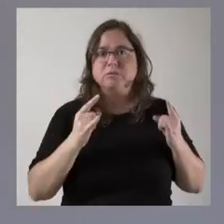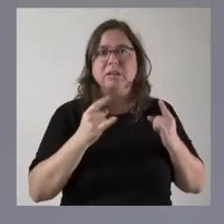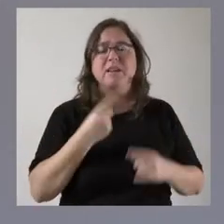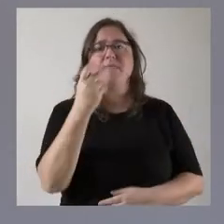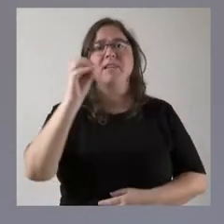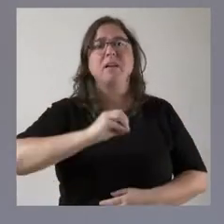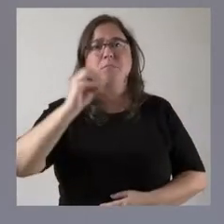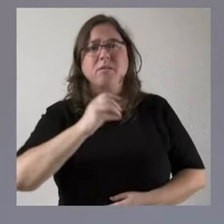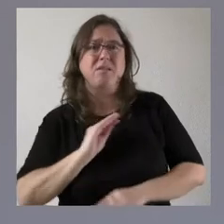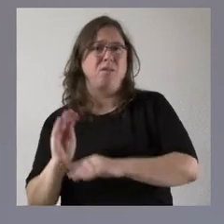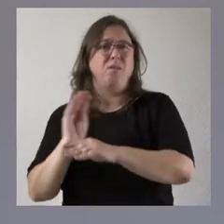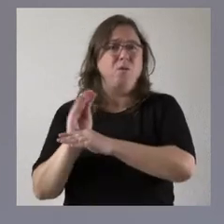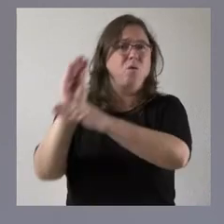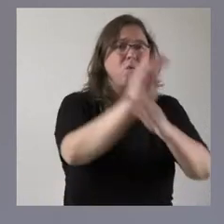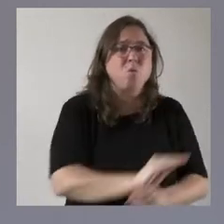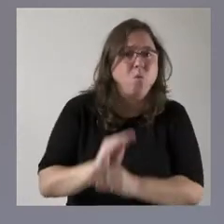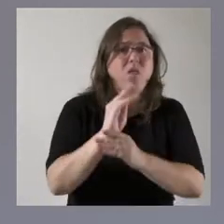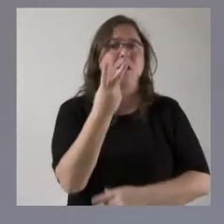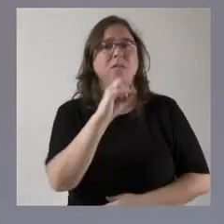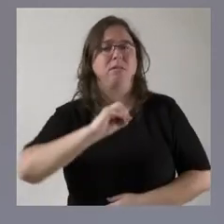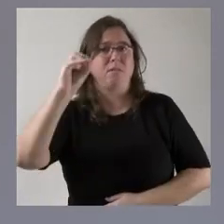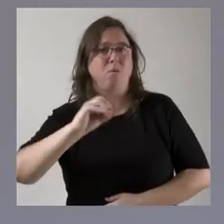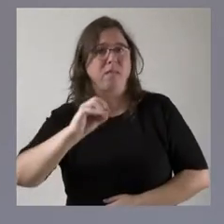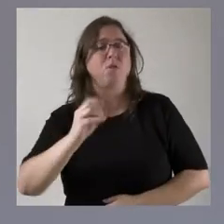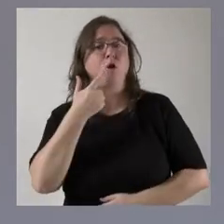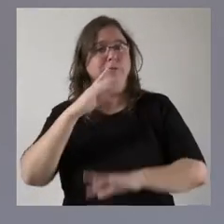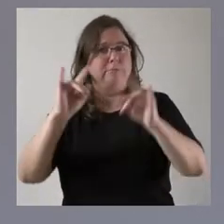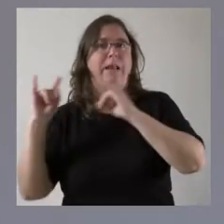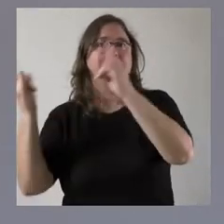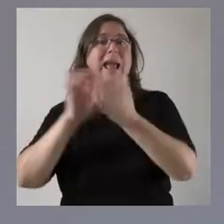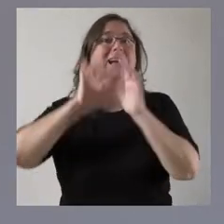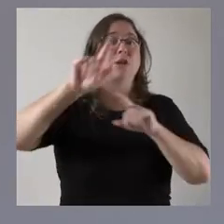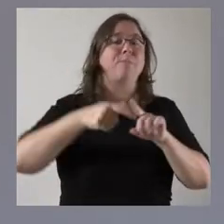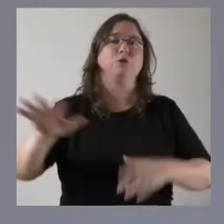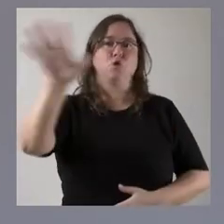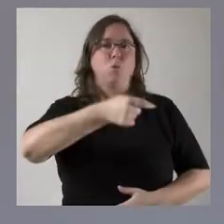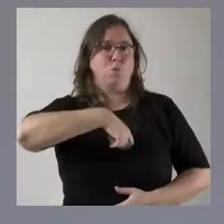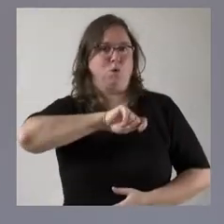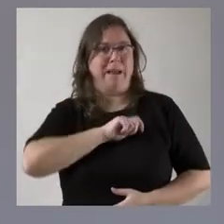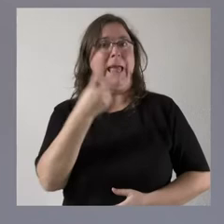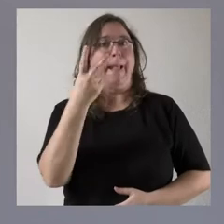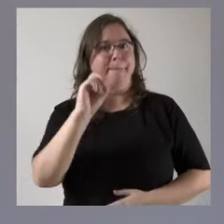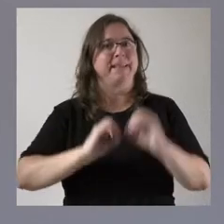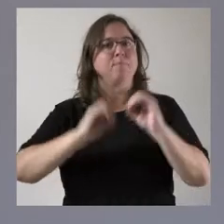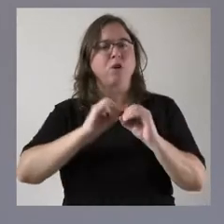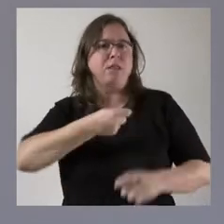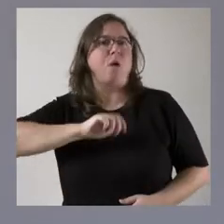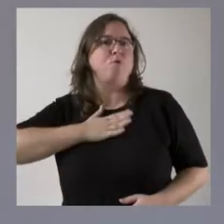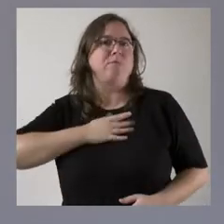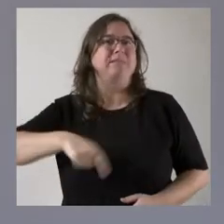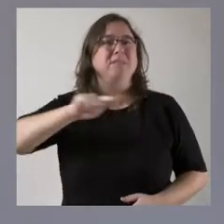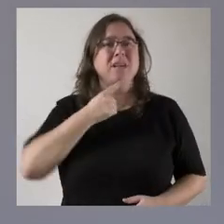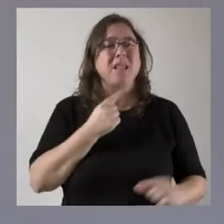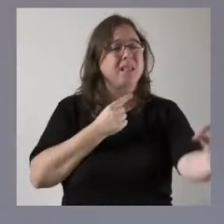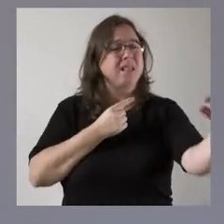defender y proteger ese 20% de la superficie forestal que no solamente es de Castilla y león sino del conjunto de España es un patrimonio de todos los españoles y lo hacemos